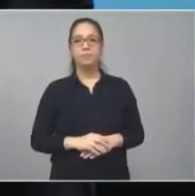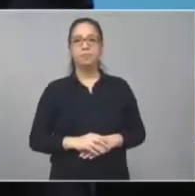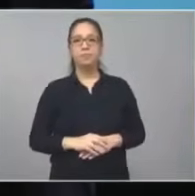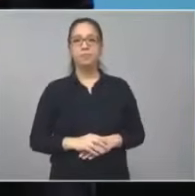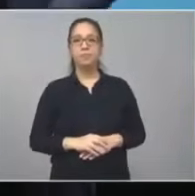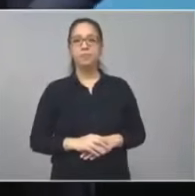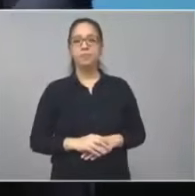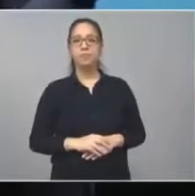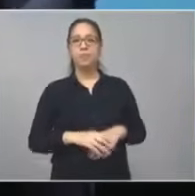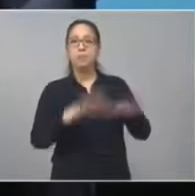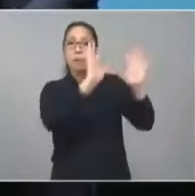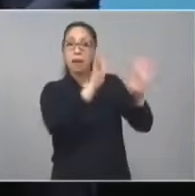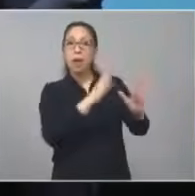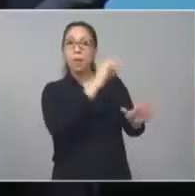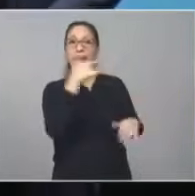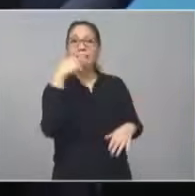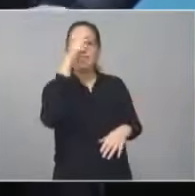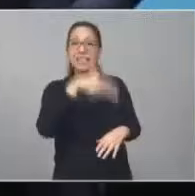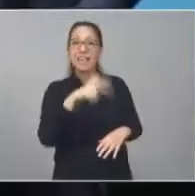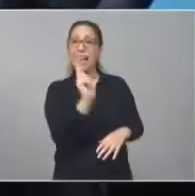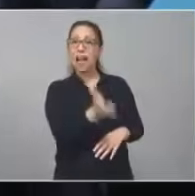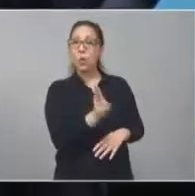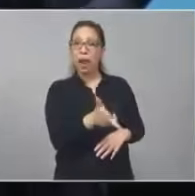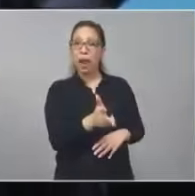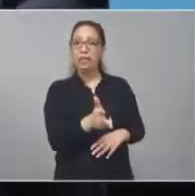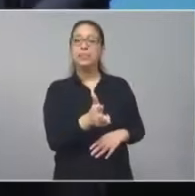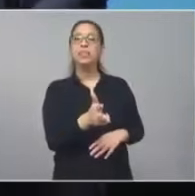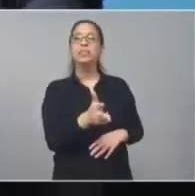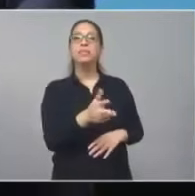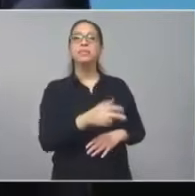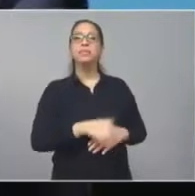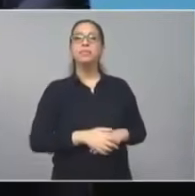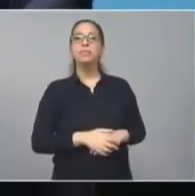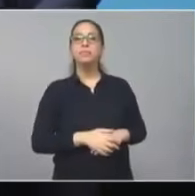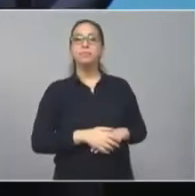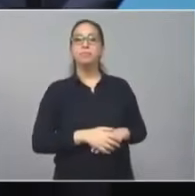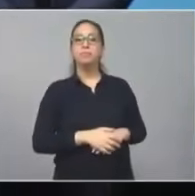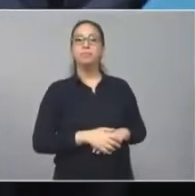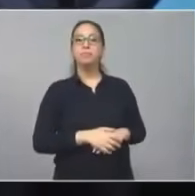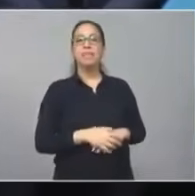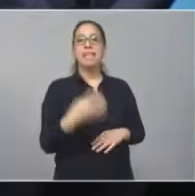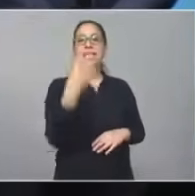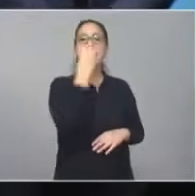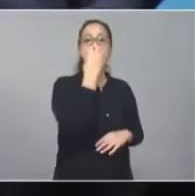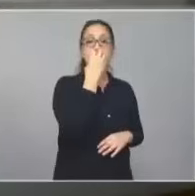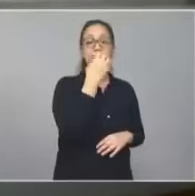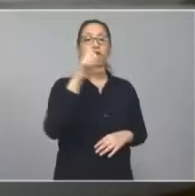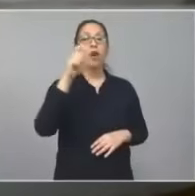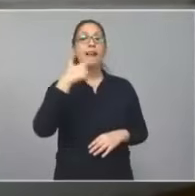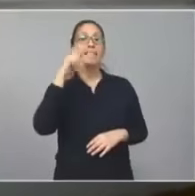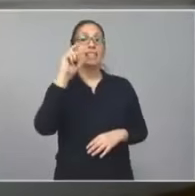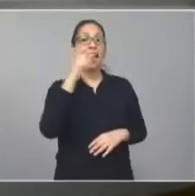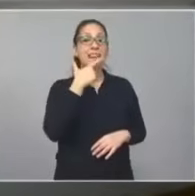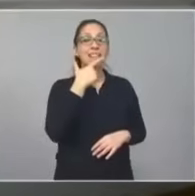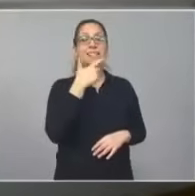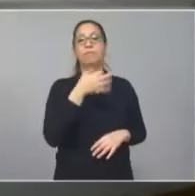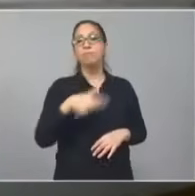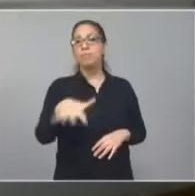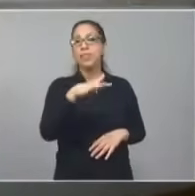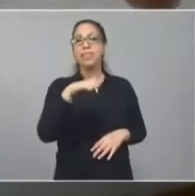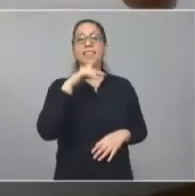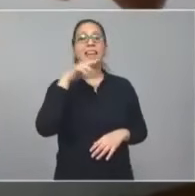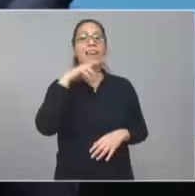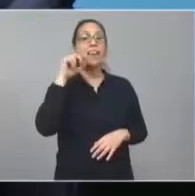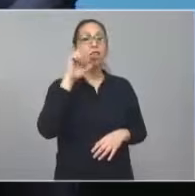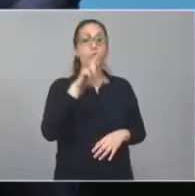Y que se preparen Bransen, Cañuelas, Capitán Sarmiento, Carlos Casares, Carlos Tejedor y Carmen de